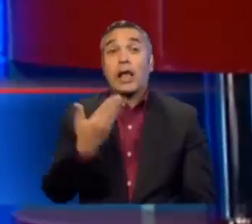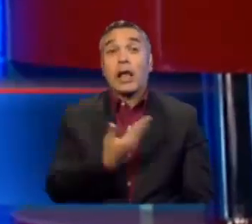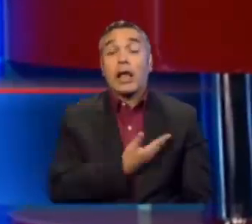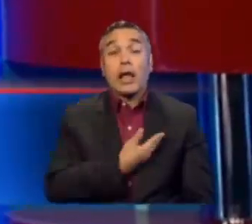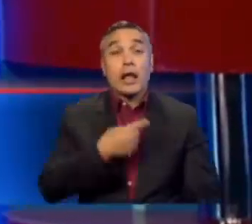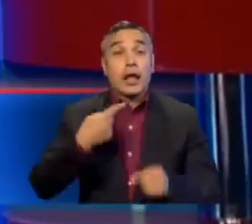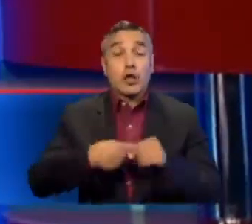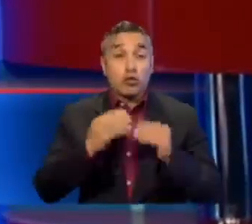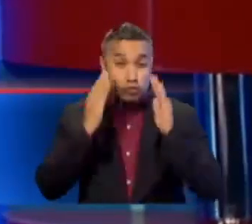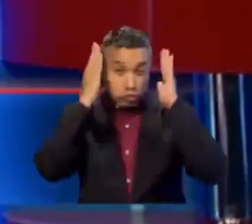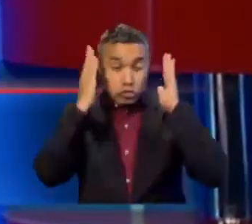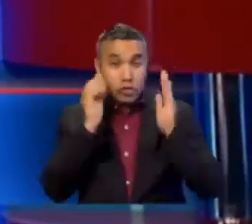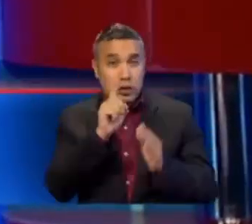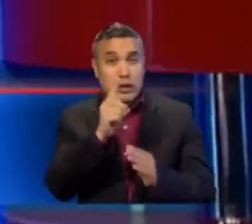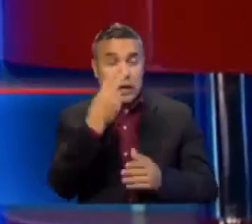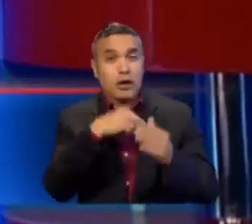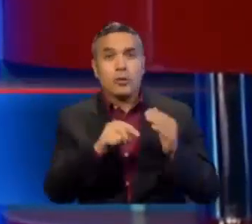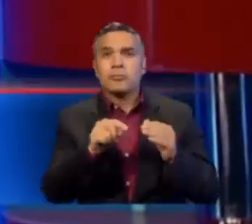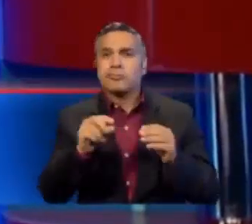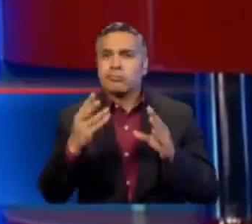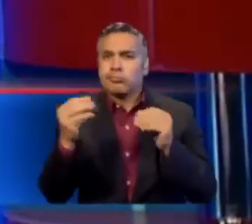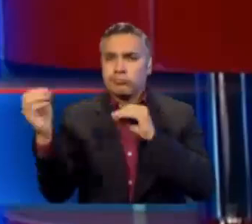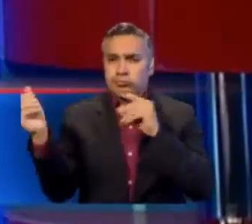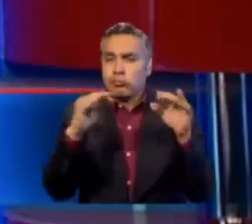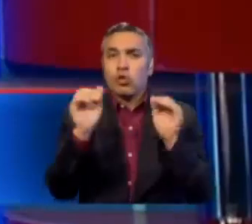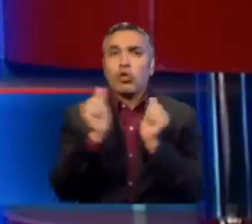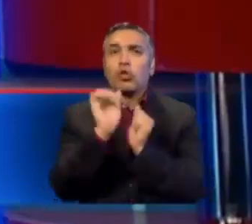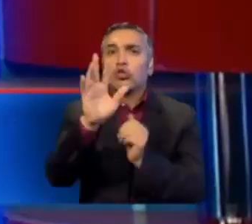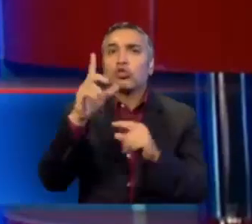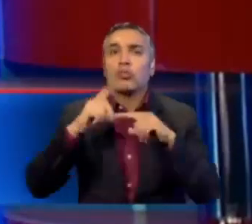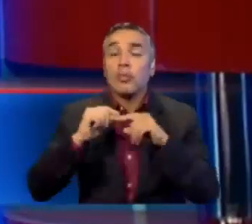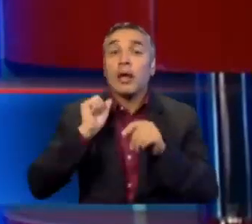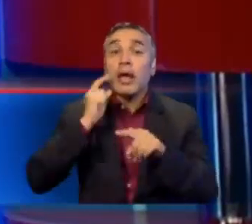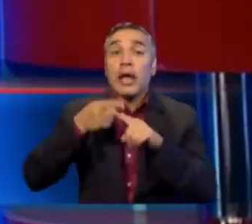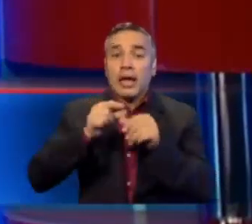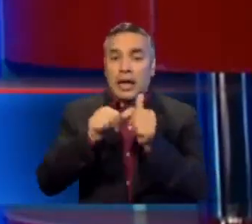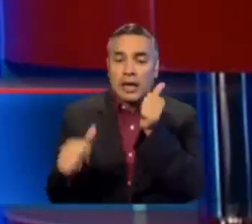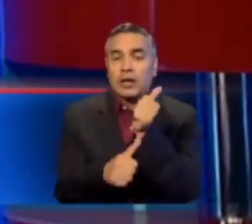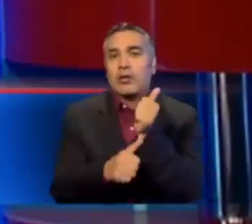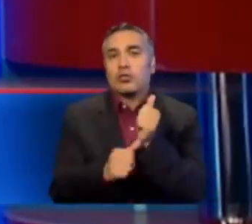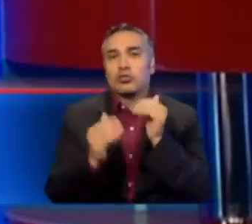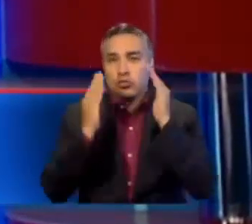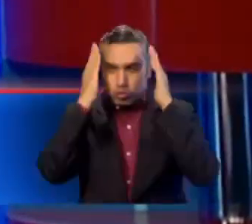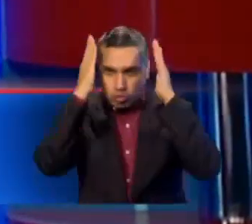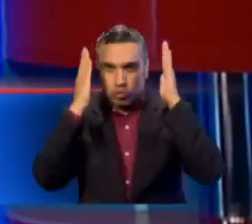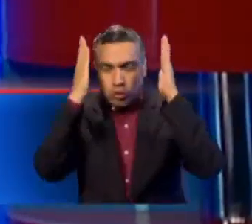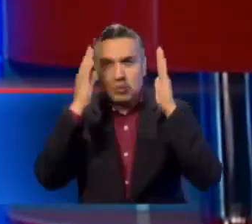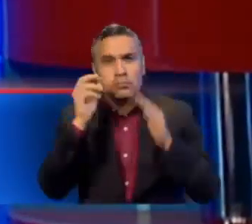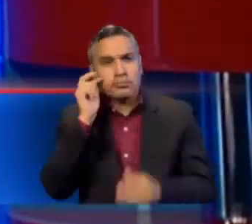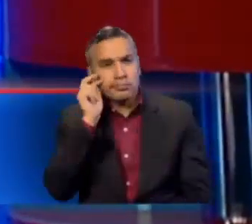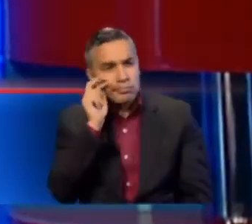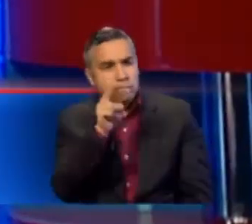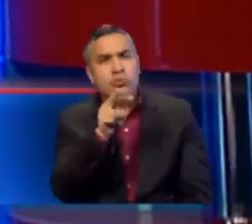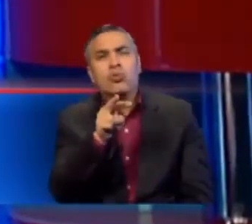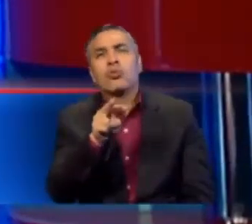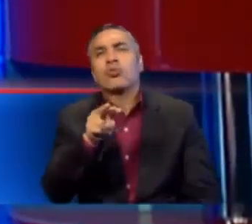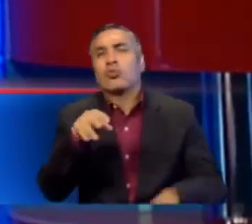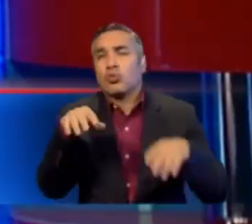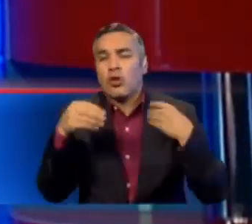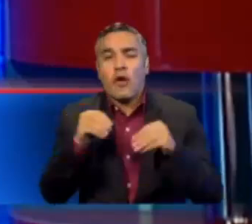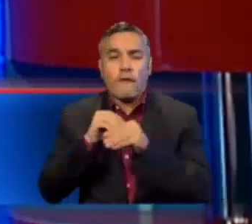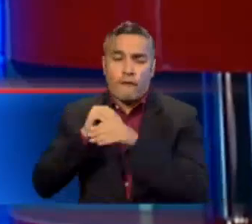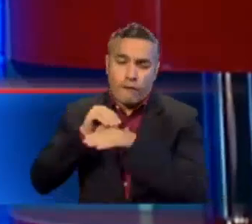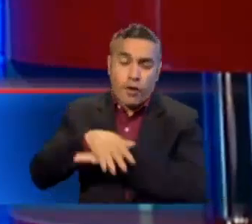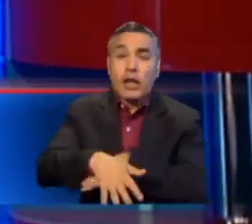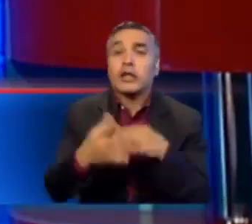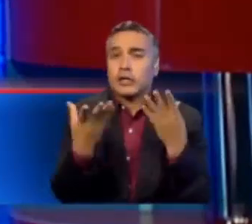Yunda intercambió varios mensajes con su primo, ex asesor de Jorge Yunda. Se evidencia la influencia que